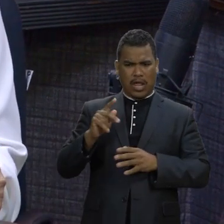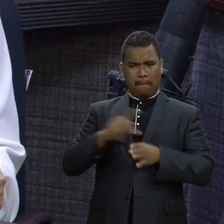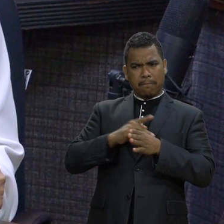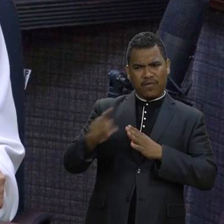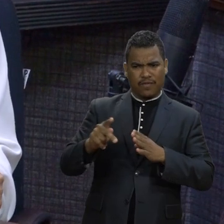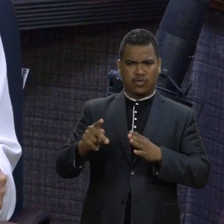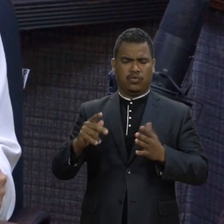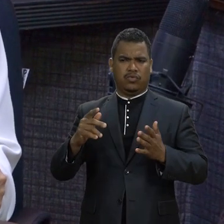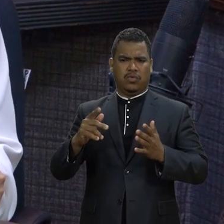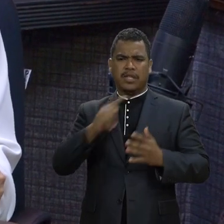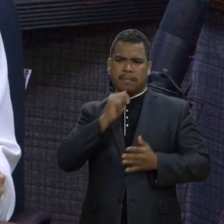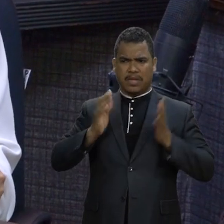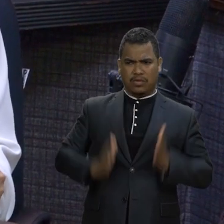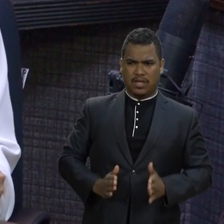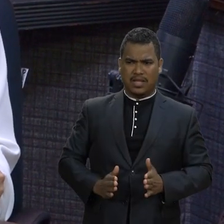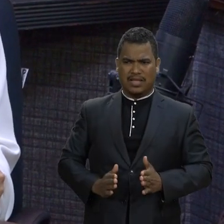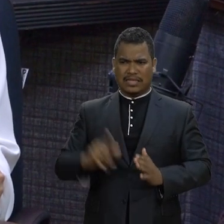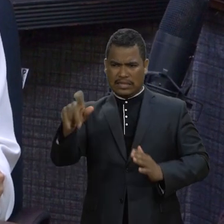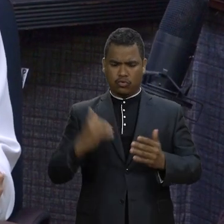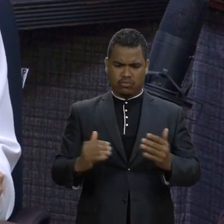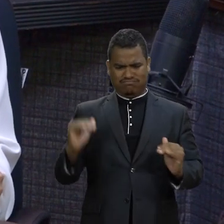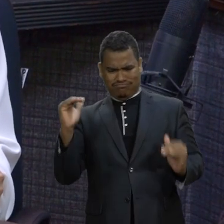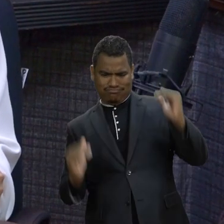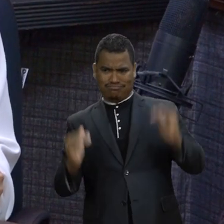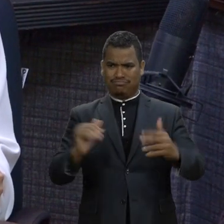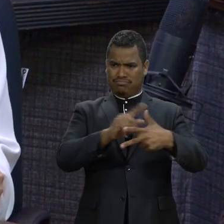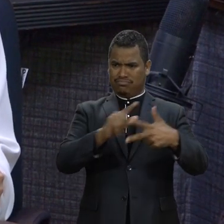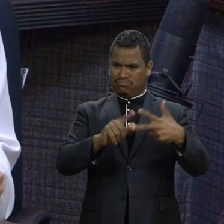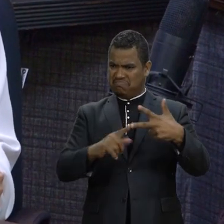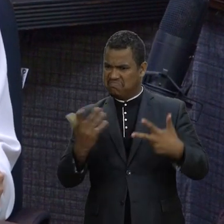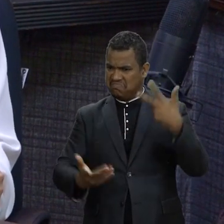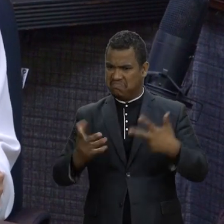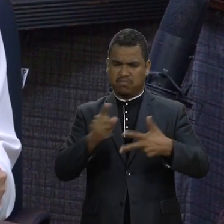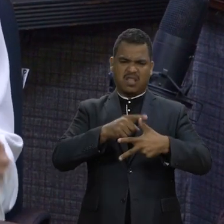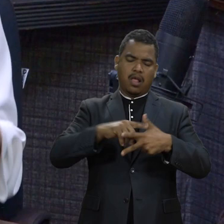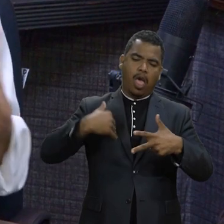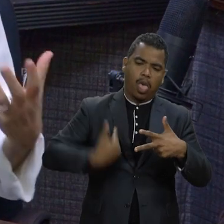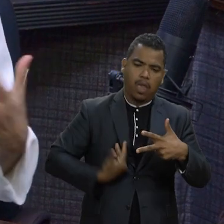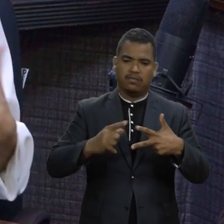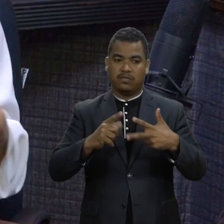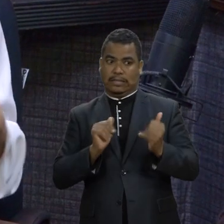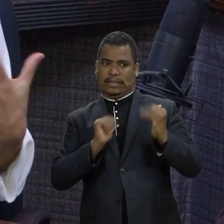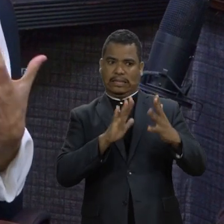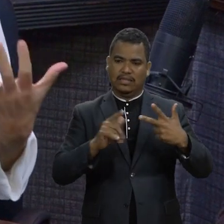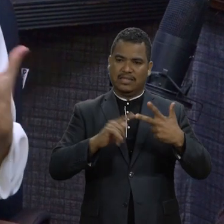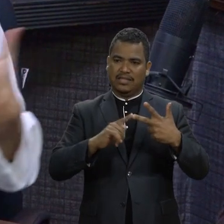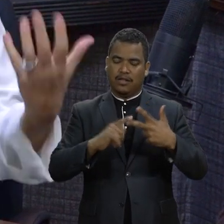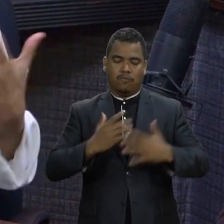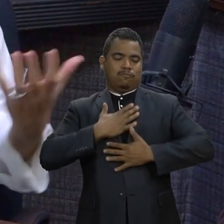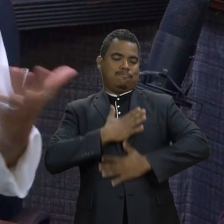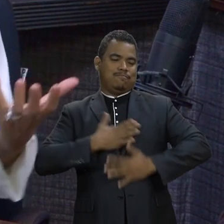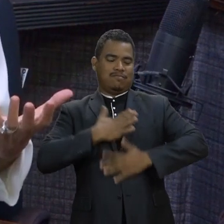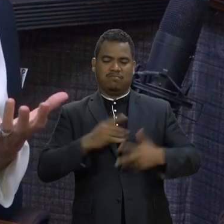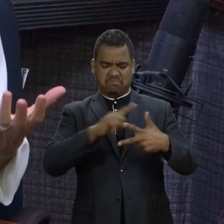tú dices, es cuando se hace de corazón, pues eso te da fortaleza para seguir. Claro. Y en todas partes y en todas las